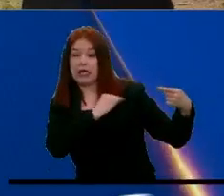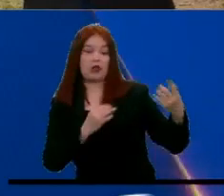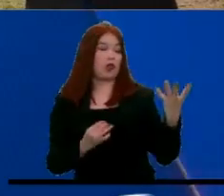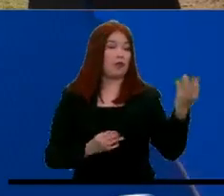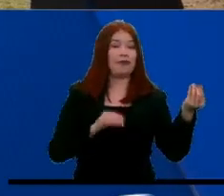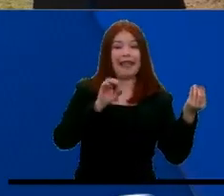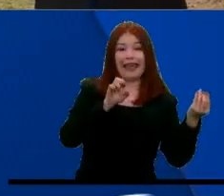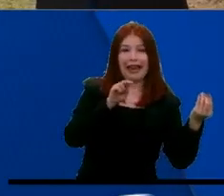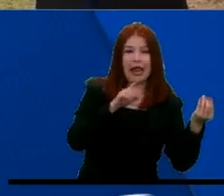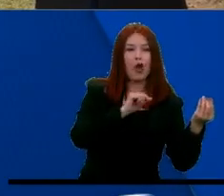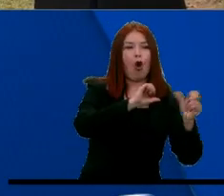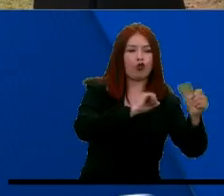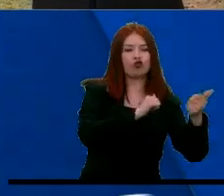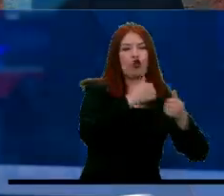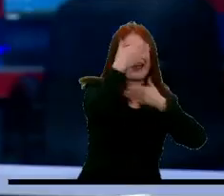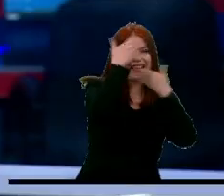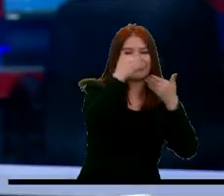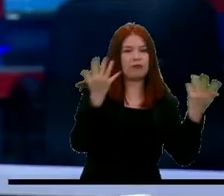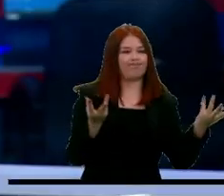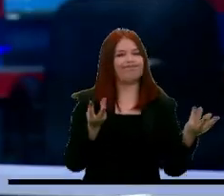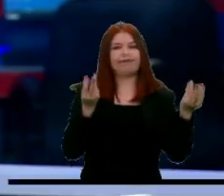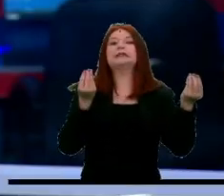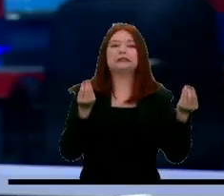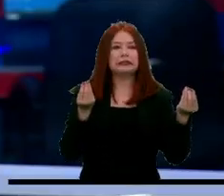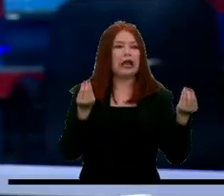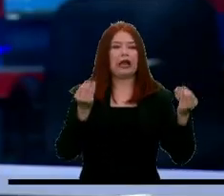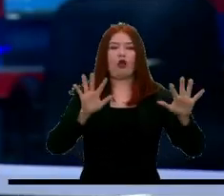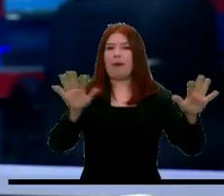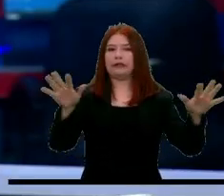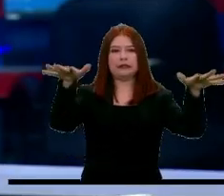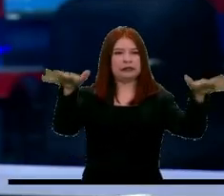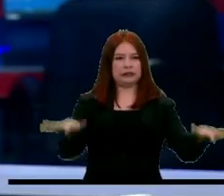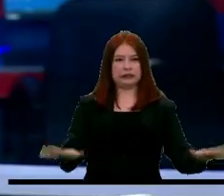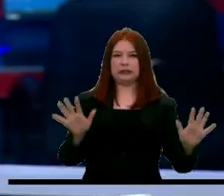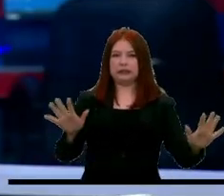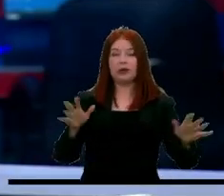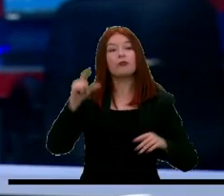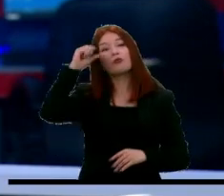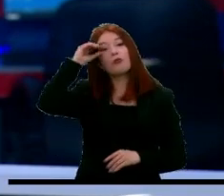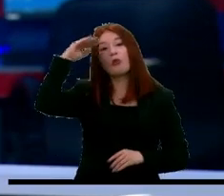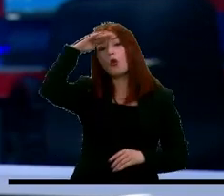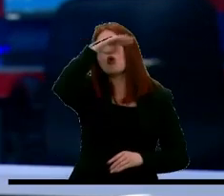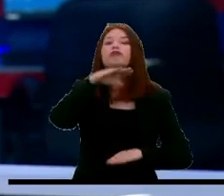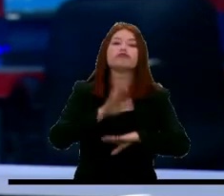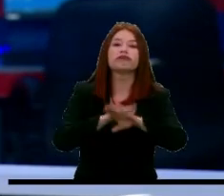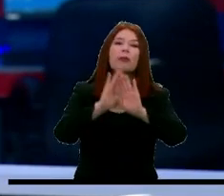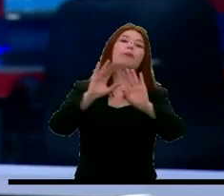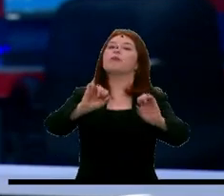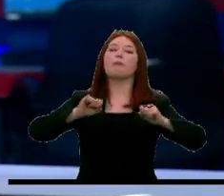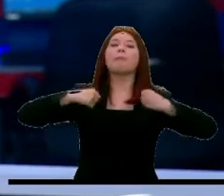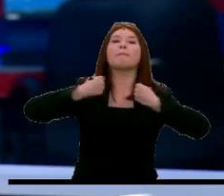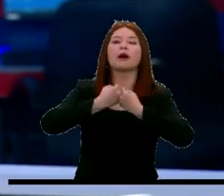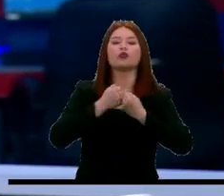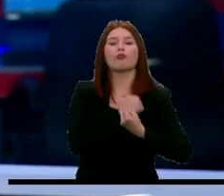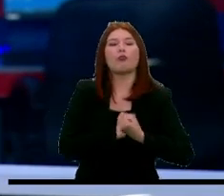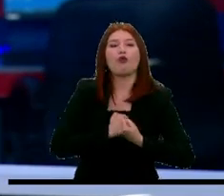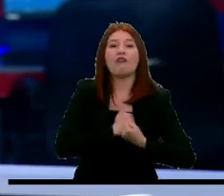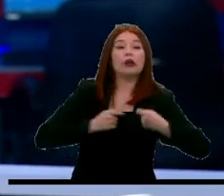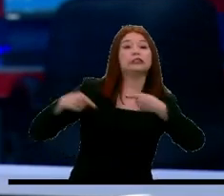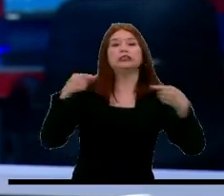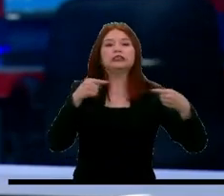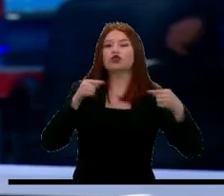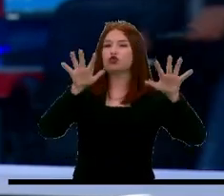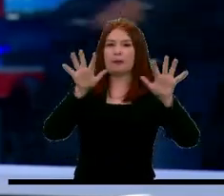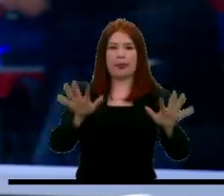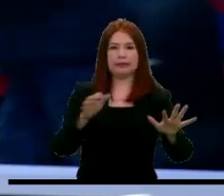Que en respuesta a las peticiones de los habitantes de Ituango en Antioquia, el presidente Gustavo Petro propuso que se pacte un cese al fuego multilateral en medio